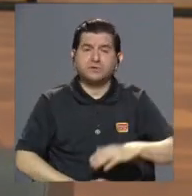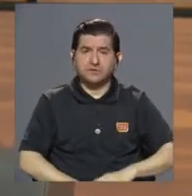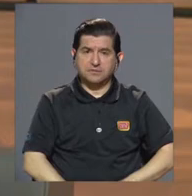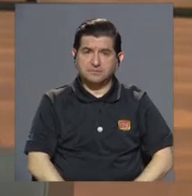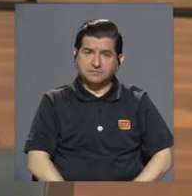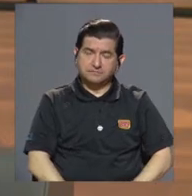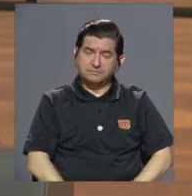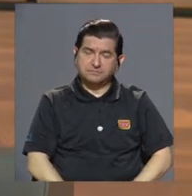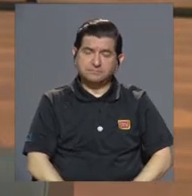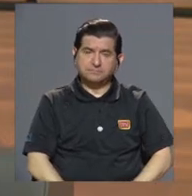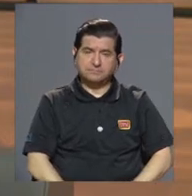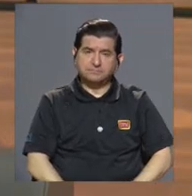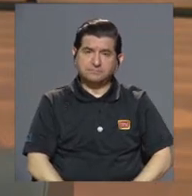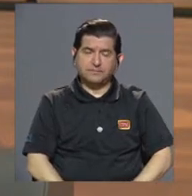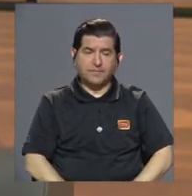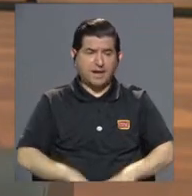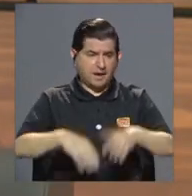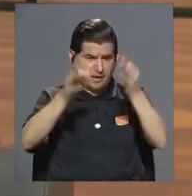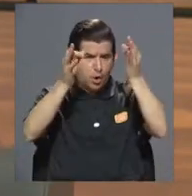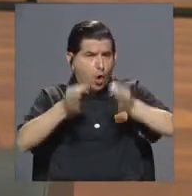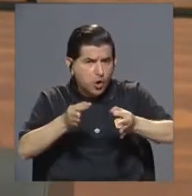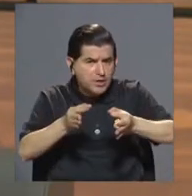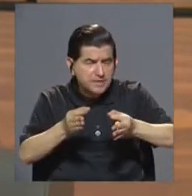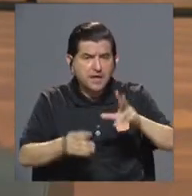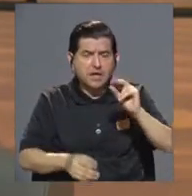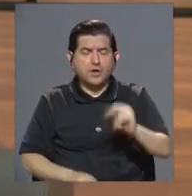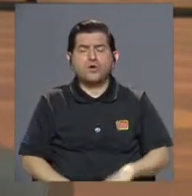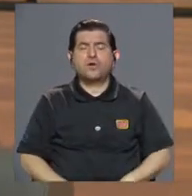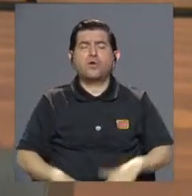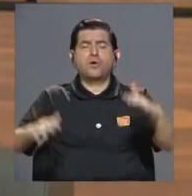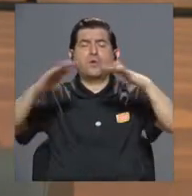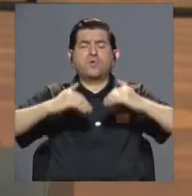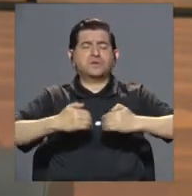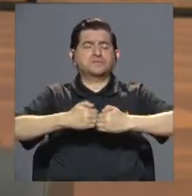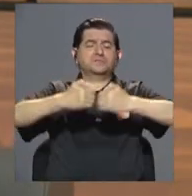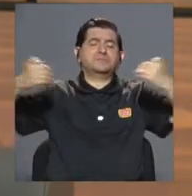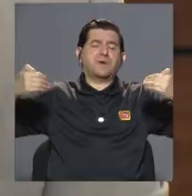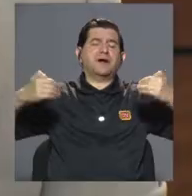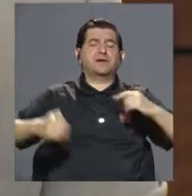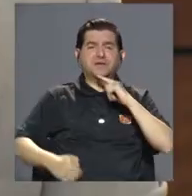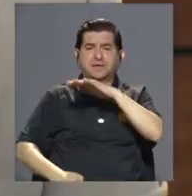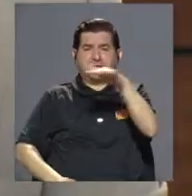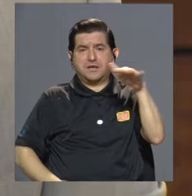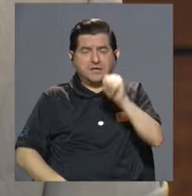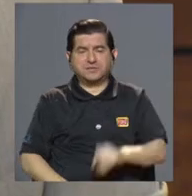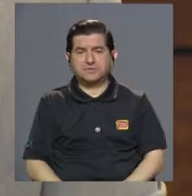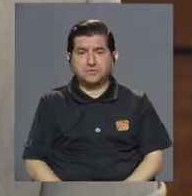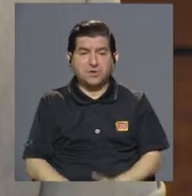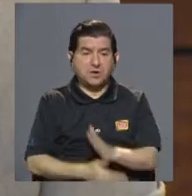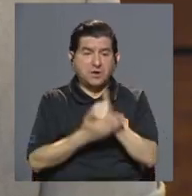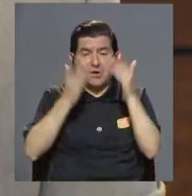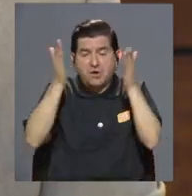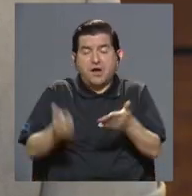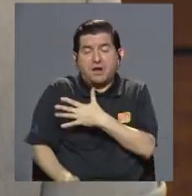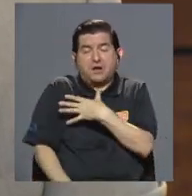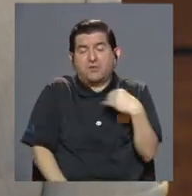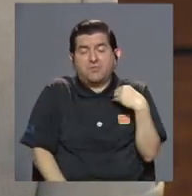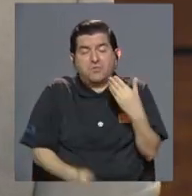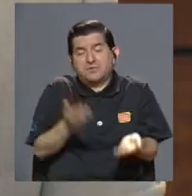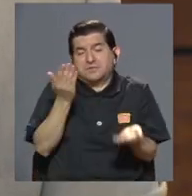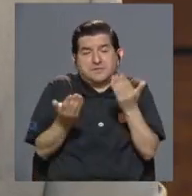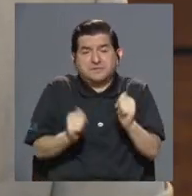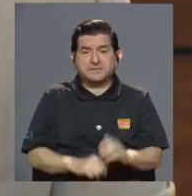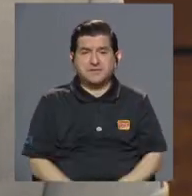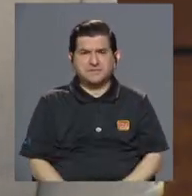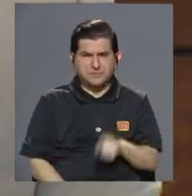decir, la Corte no es un Olimpo separado de la realidad. Usted decía, aunque a algunos les gustaría que fuera. Usted